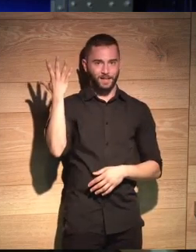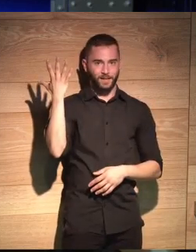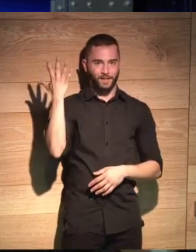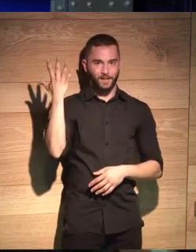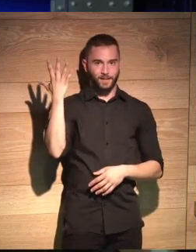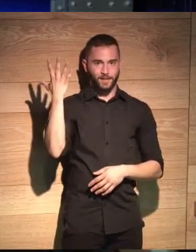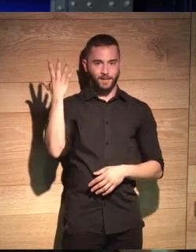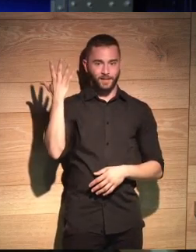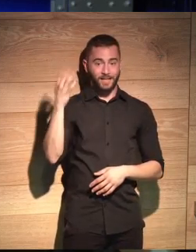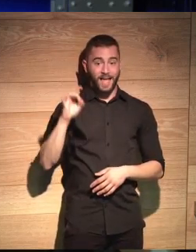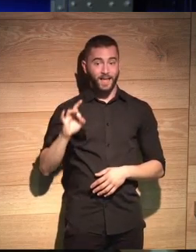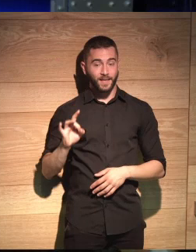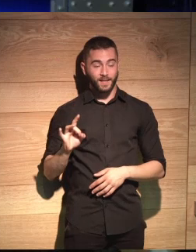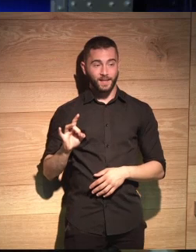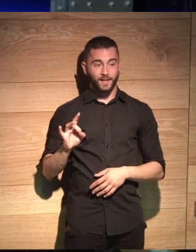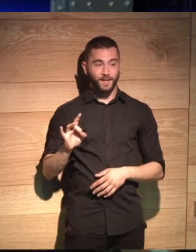podemos